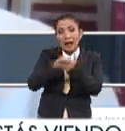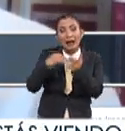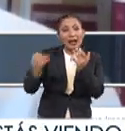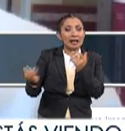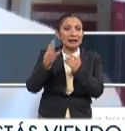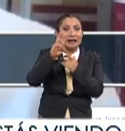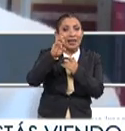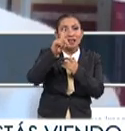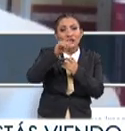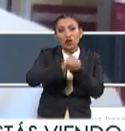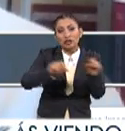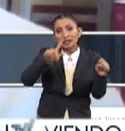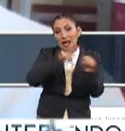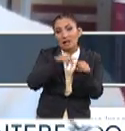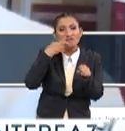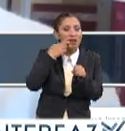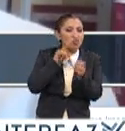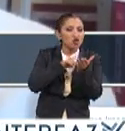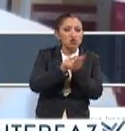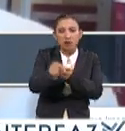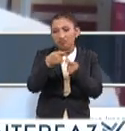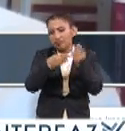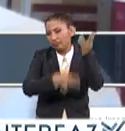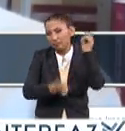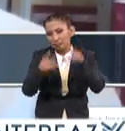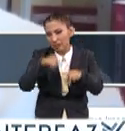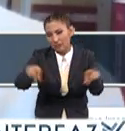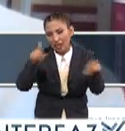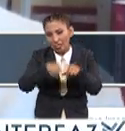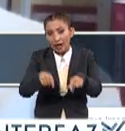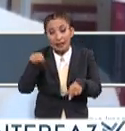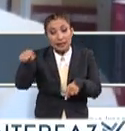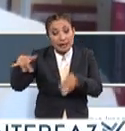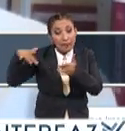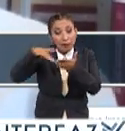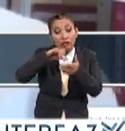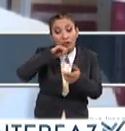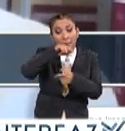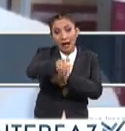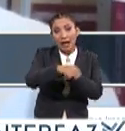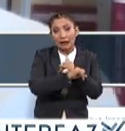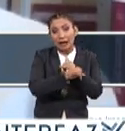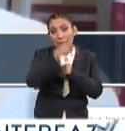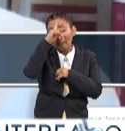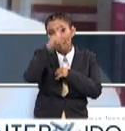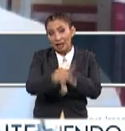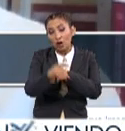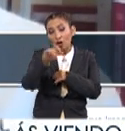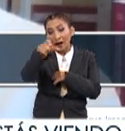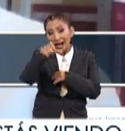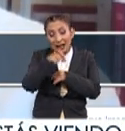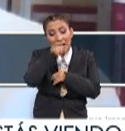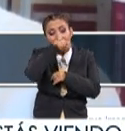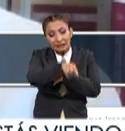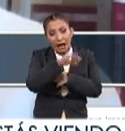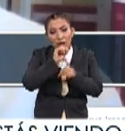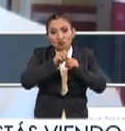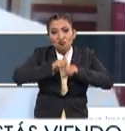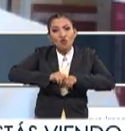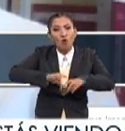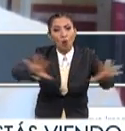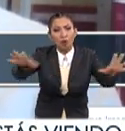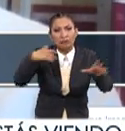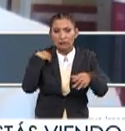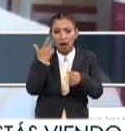sociales. Claro. Las redes sociales, y a través de las redes sociales y el apoyo también de la plataforma México X, estamos llegando a